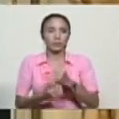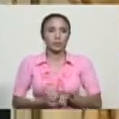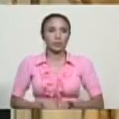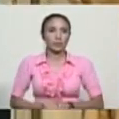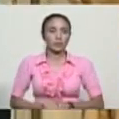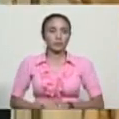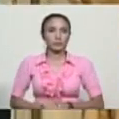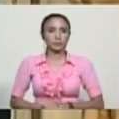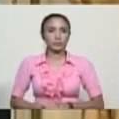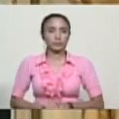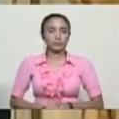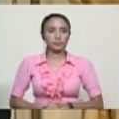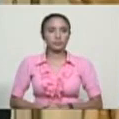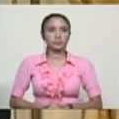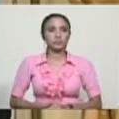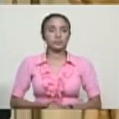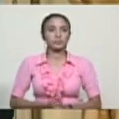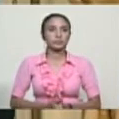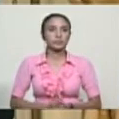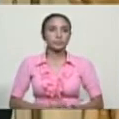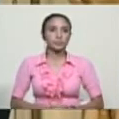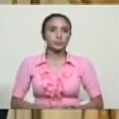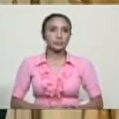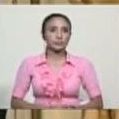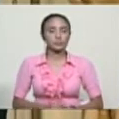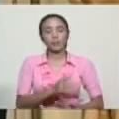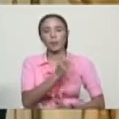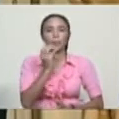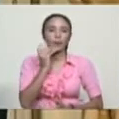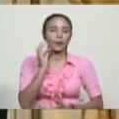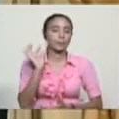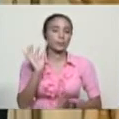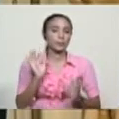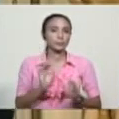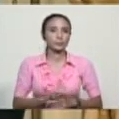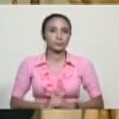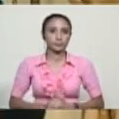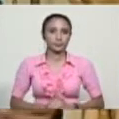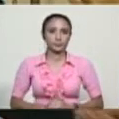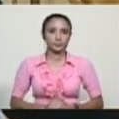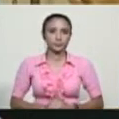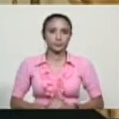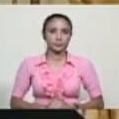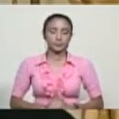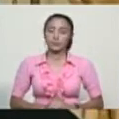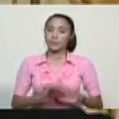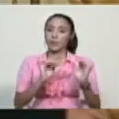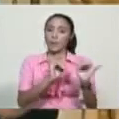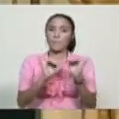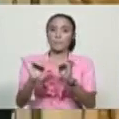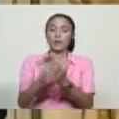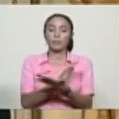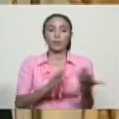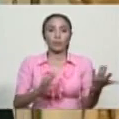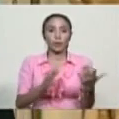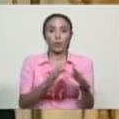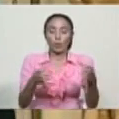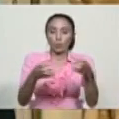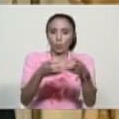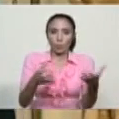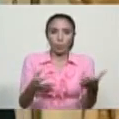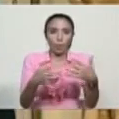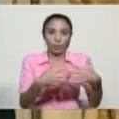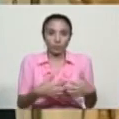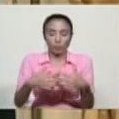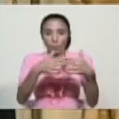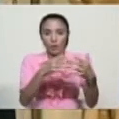al imperio norteamericano, para poner un ejemplo. Y los brotes fascistas que vemos en Sudamérica.